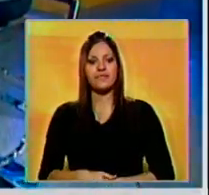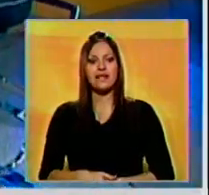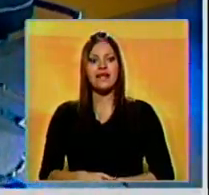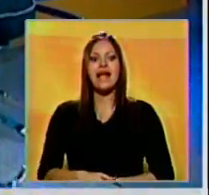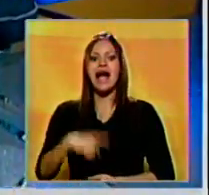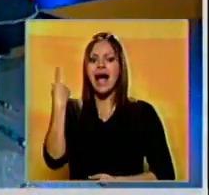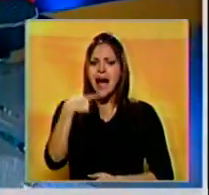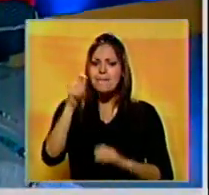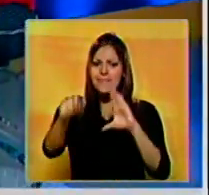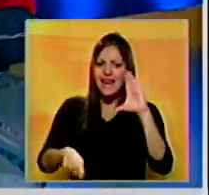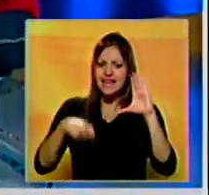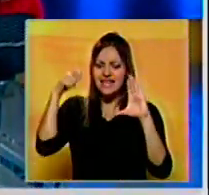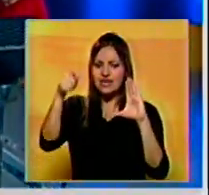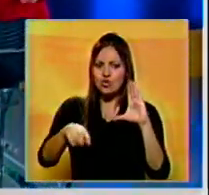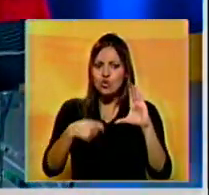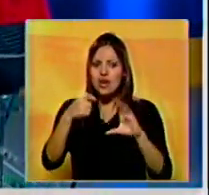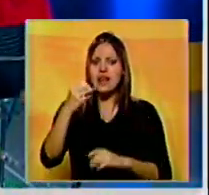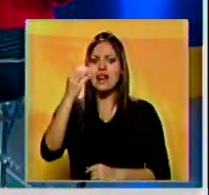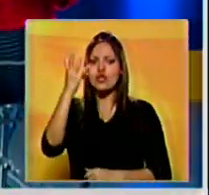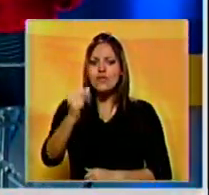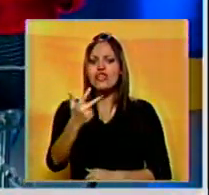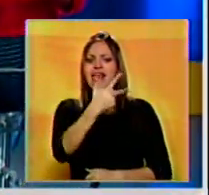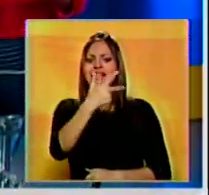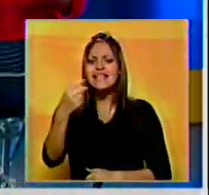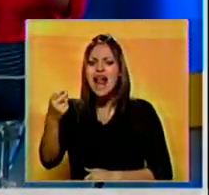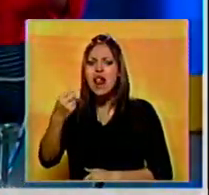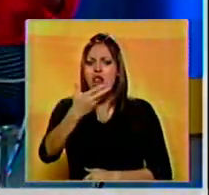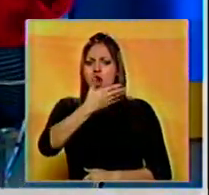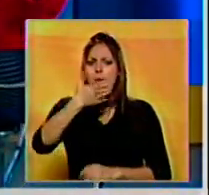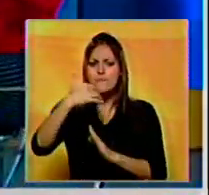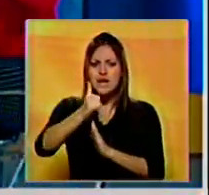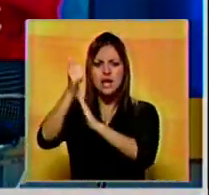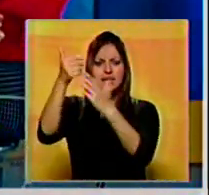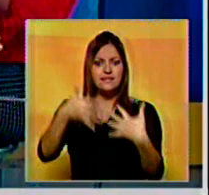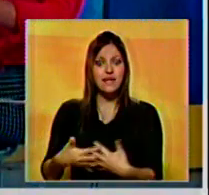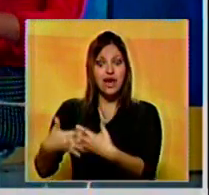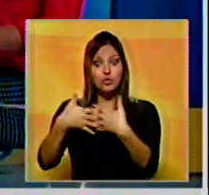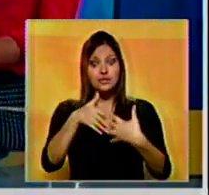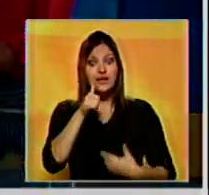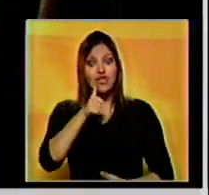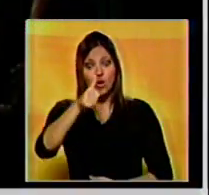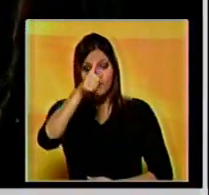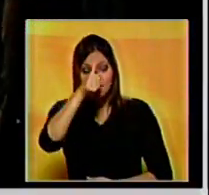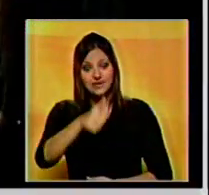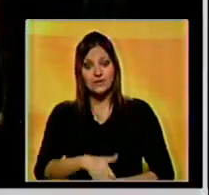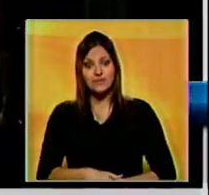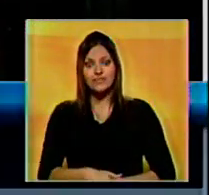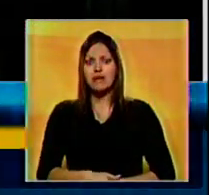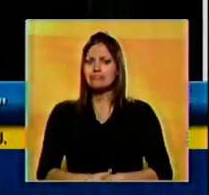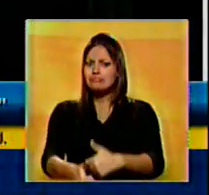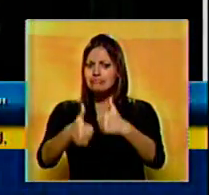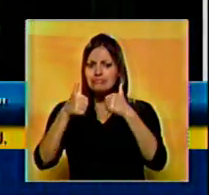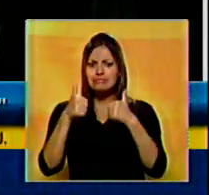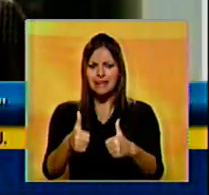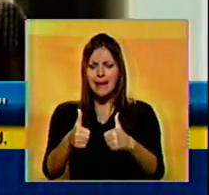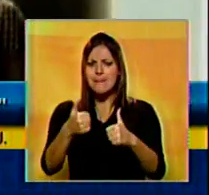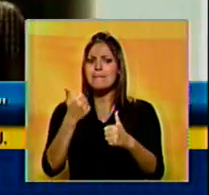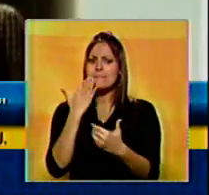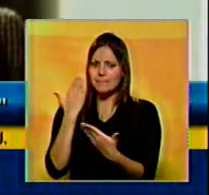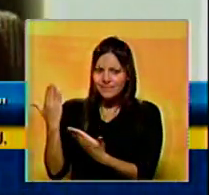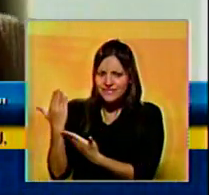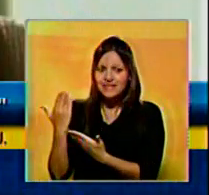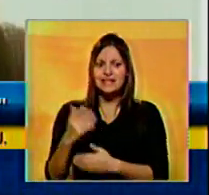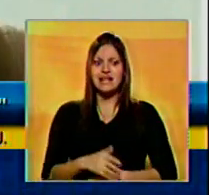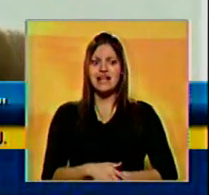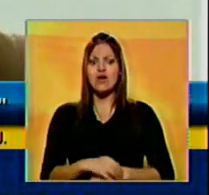está lista para posicionarse en el top de la cartelera estadounidense este fin de semana. La gran producción de Warner Brothers llegará